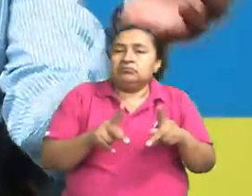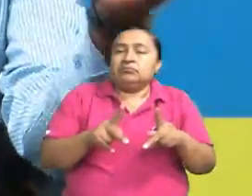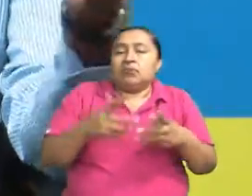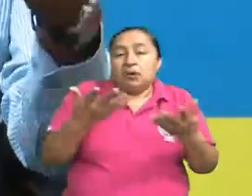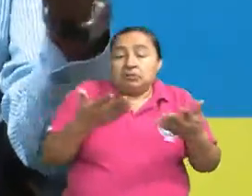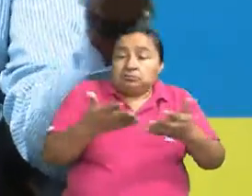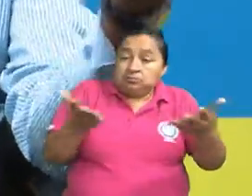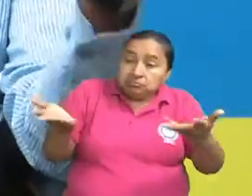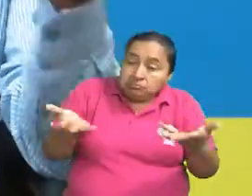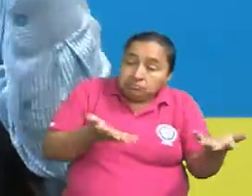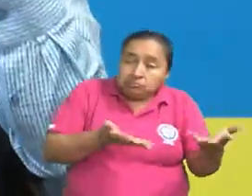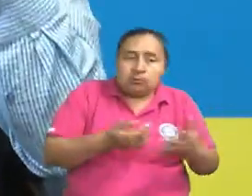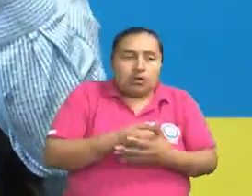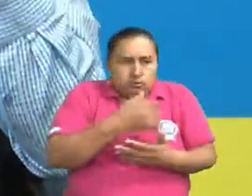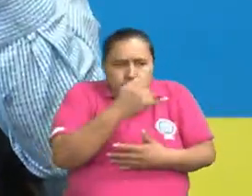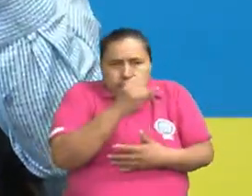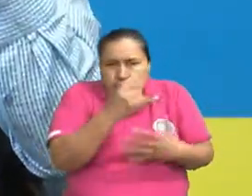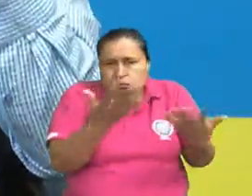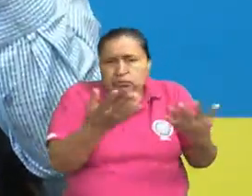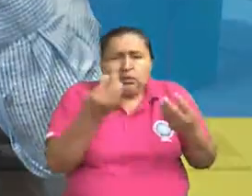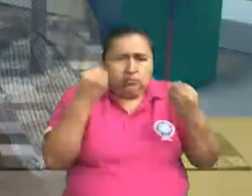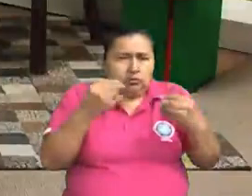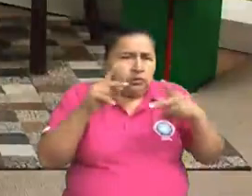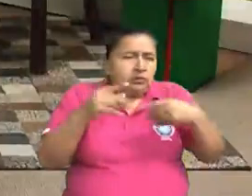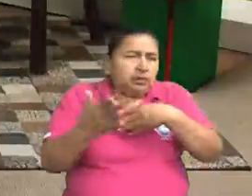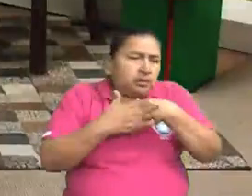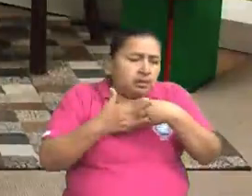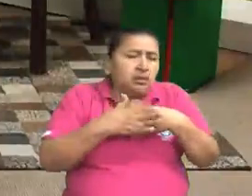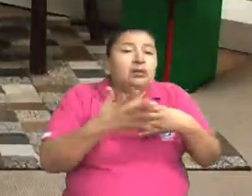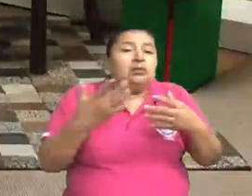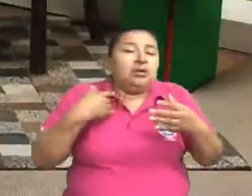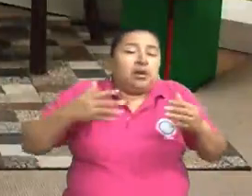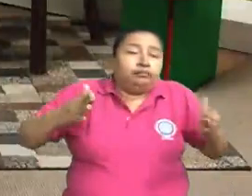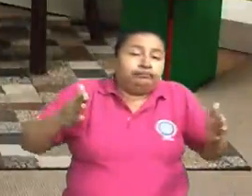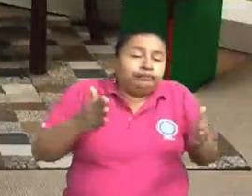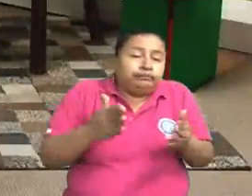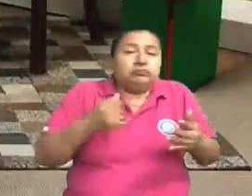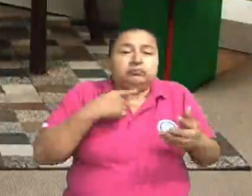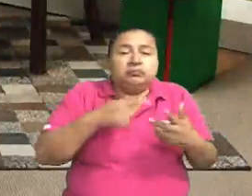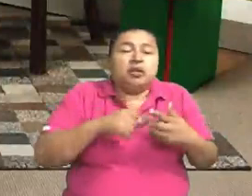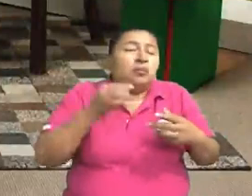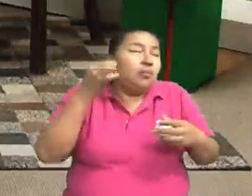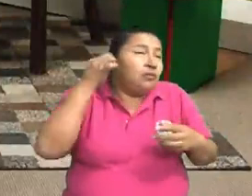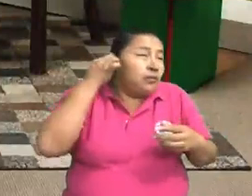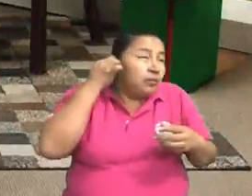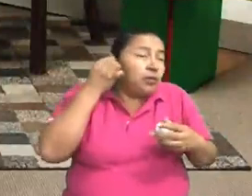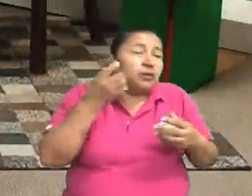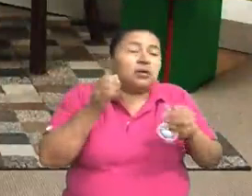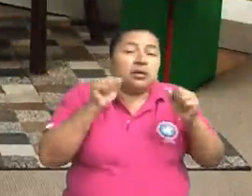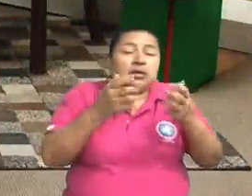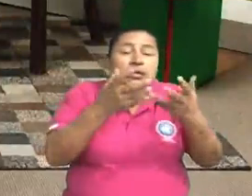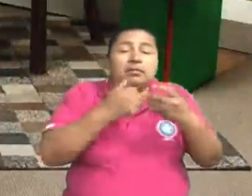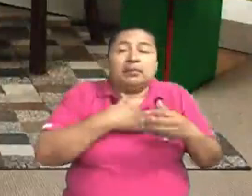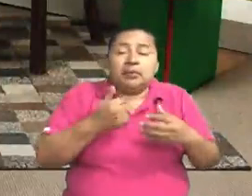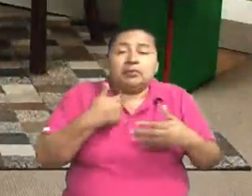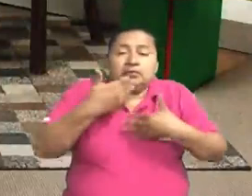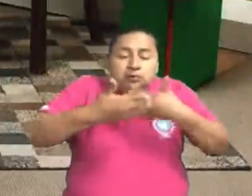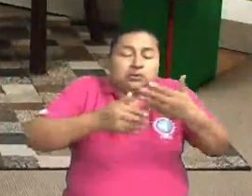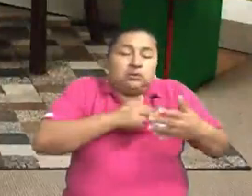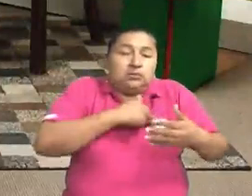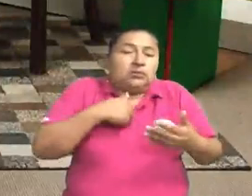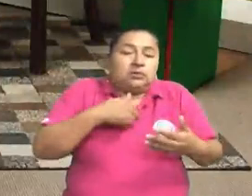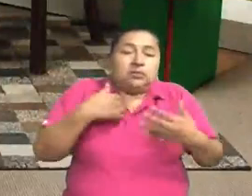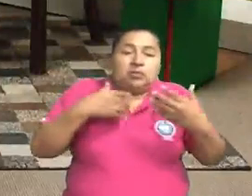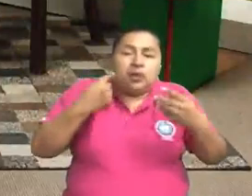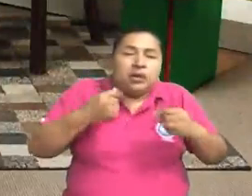acoge? Claro, muchos la solicitan, de hecho, para bajar de peso, que se las pongan, que queremos mejorar, porque claro, como